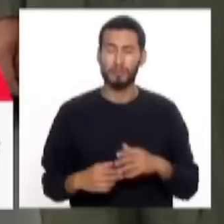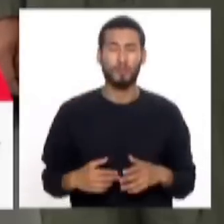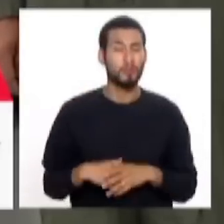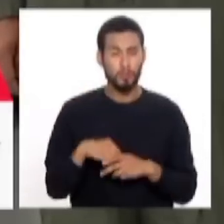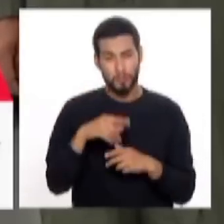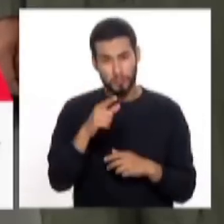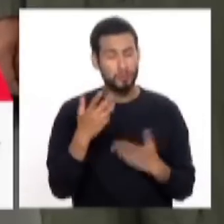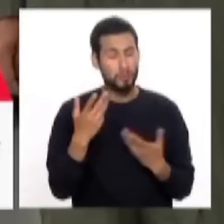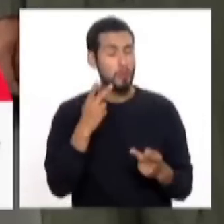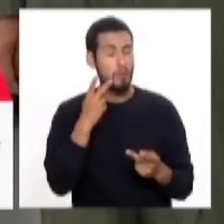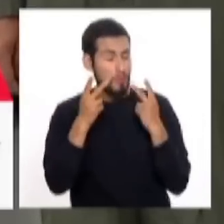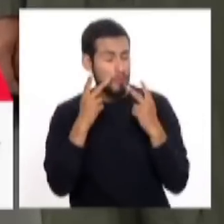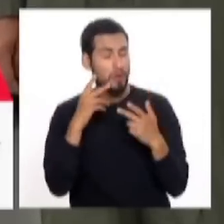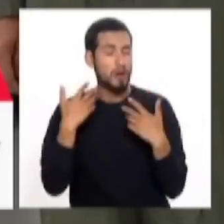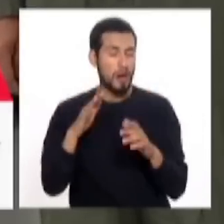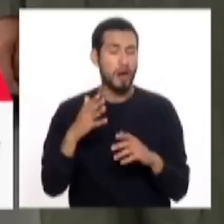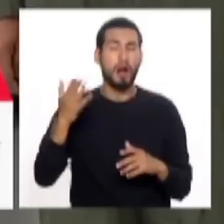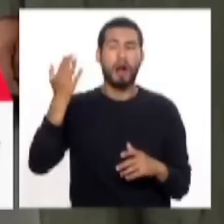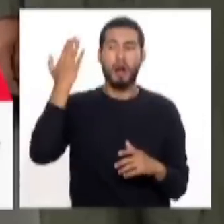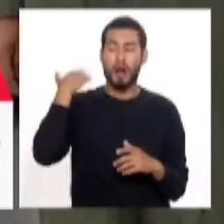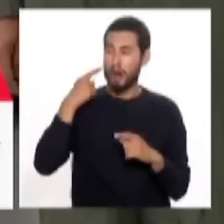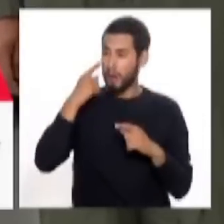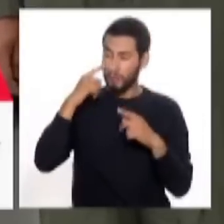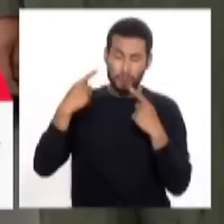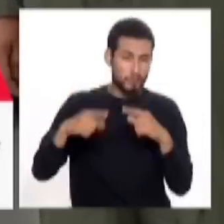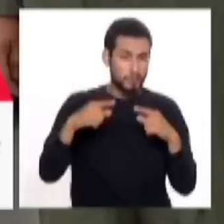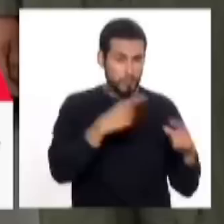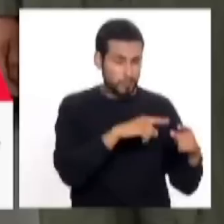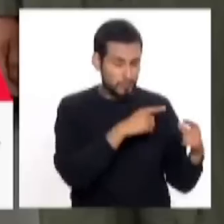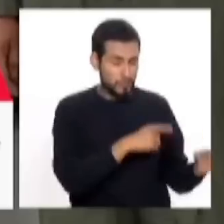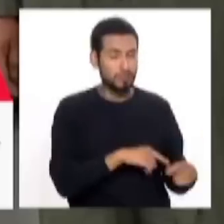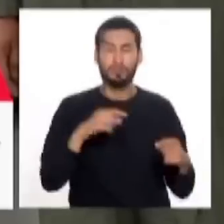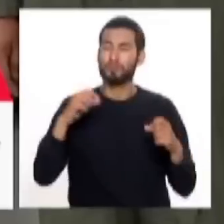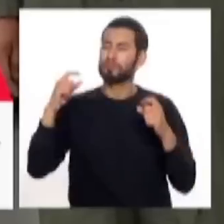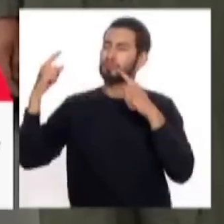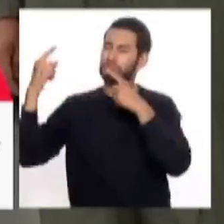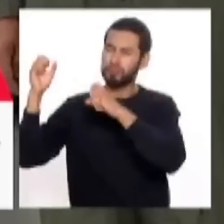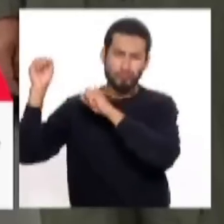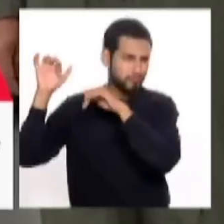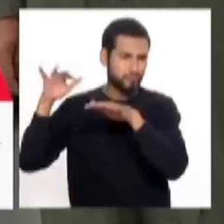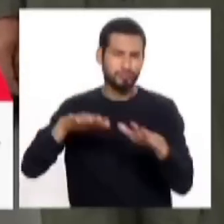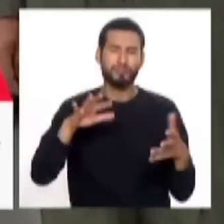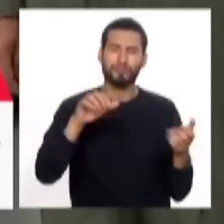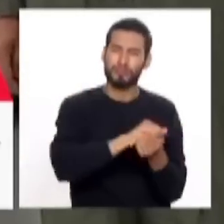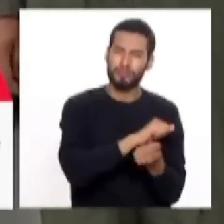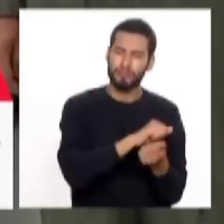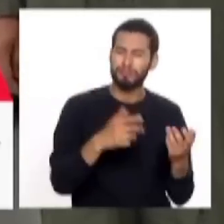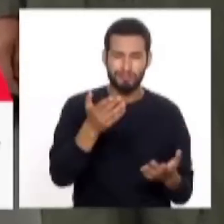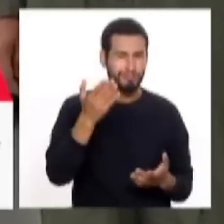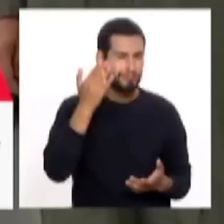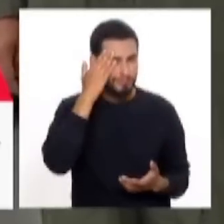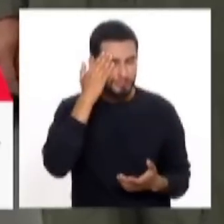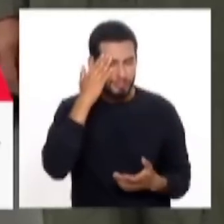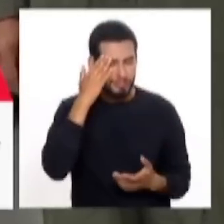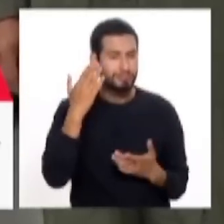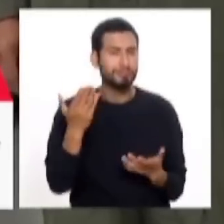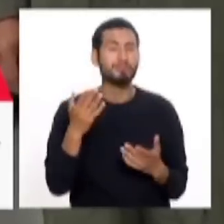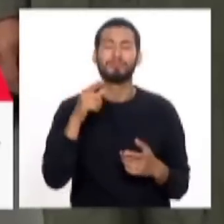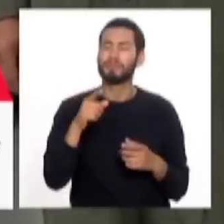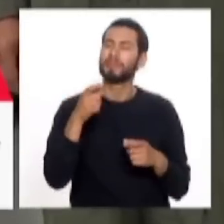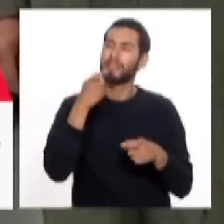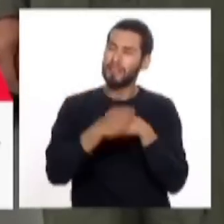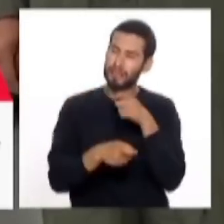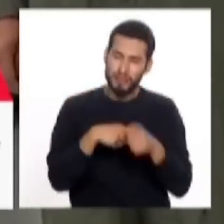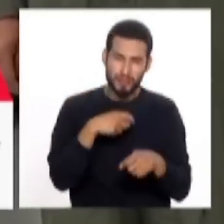han vivido y enfrentado desastres naturales y saben lo que significa en cuanto a